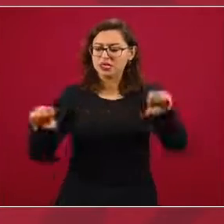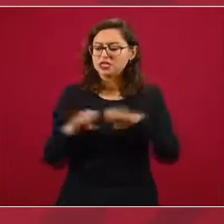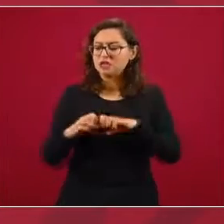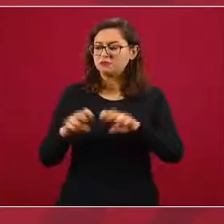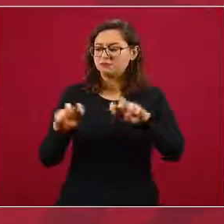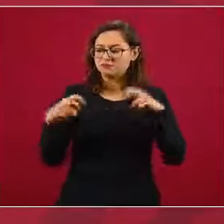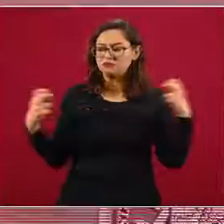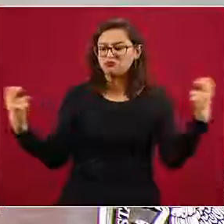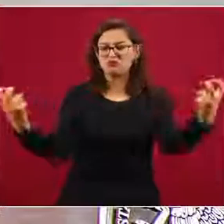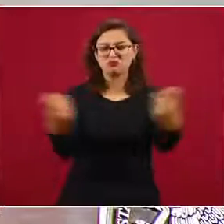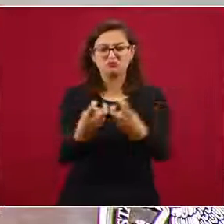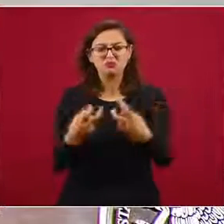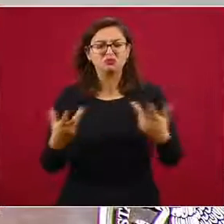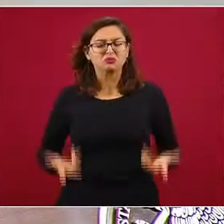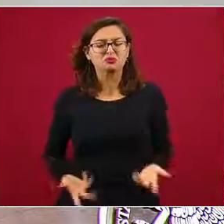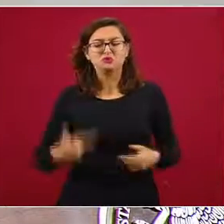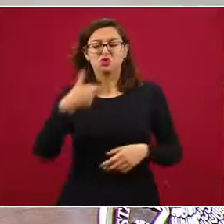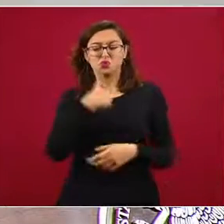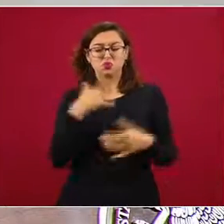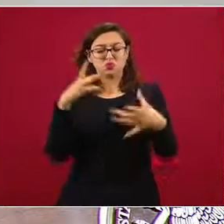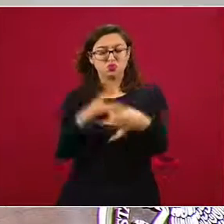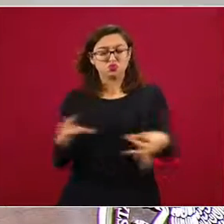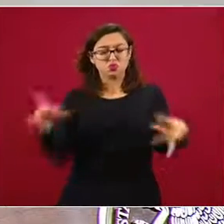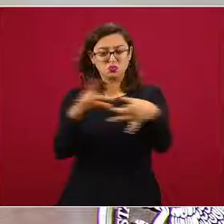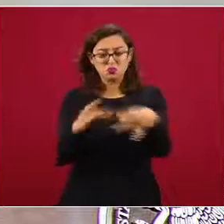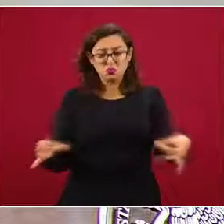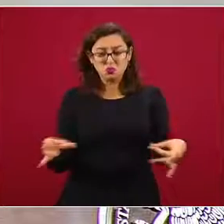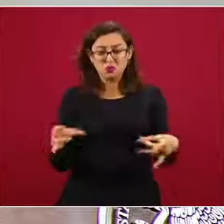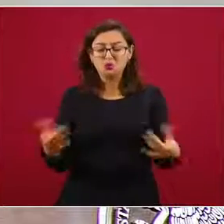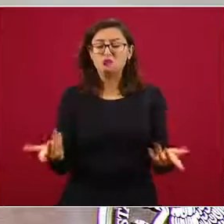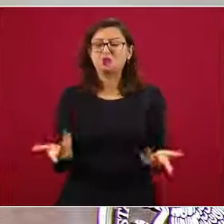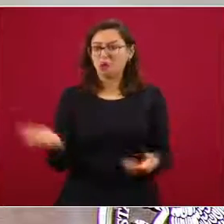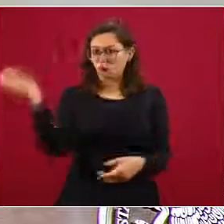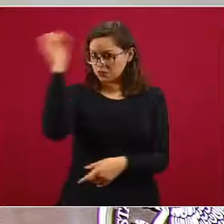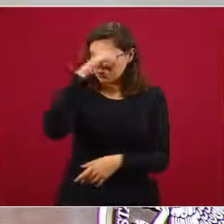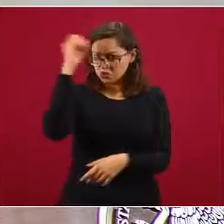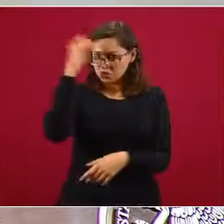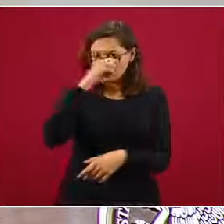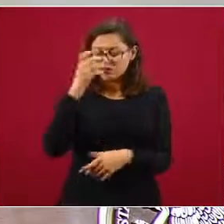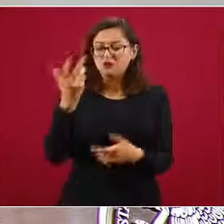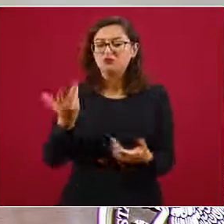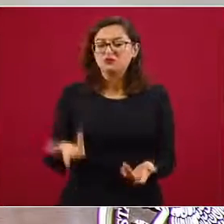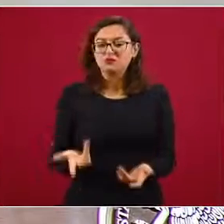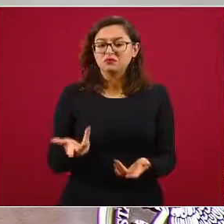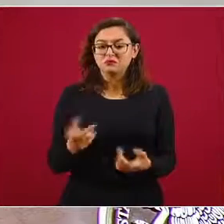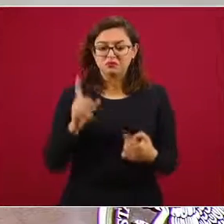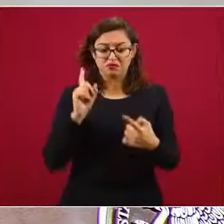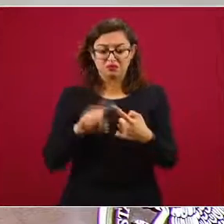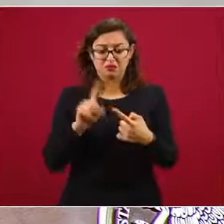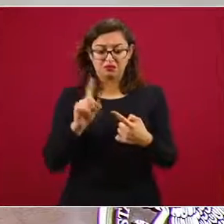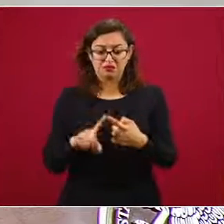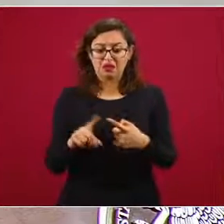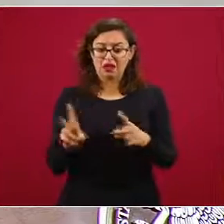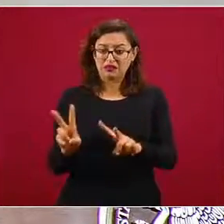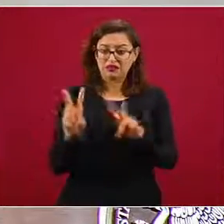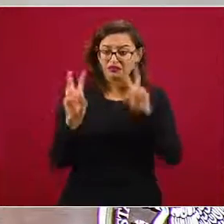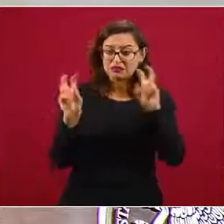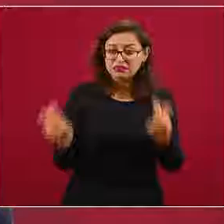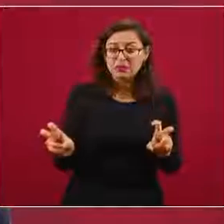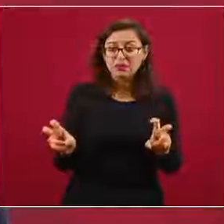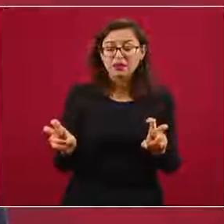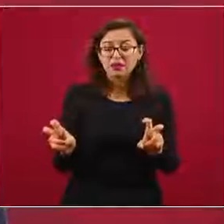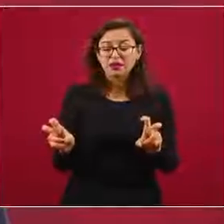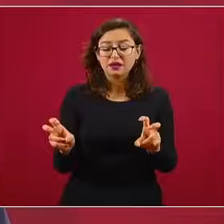ya les había comentado, un tema fue que todos ayudemos a